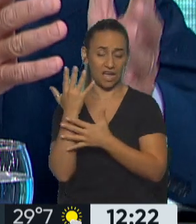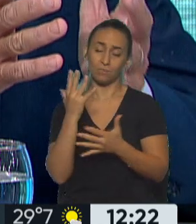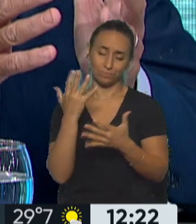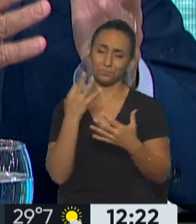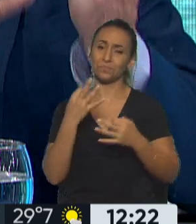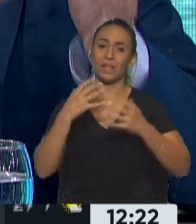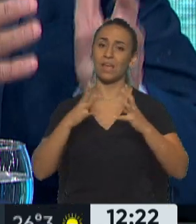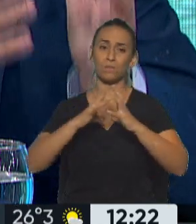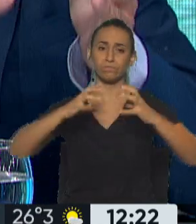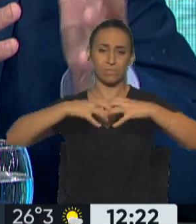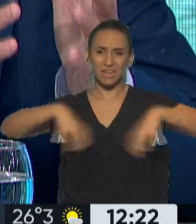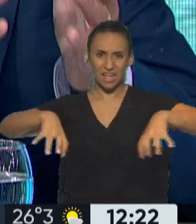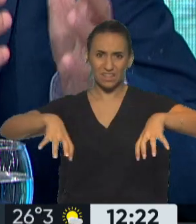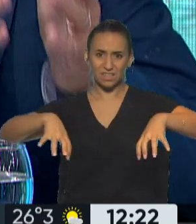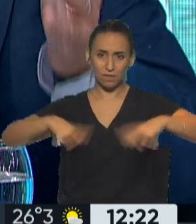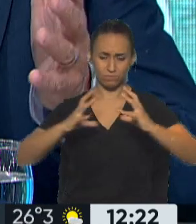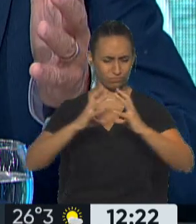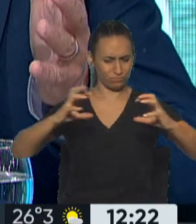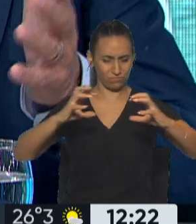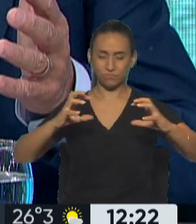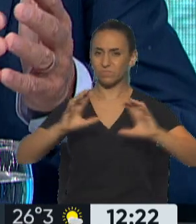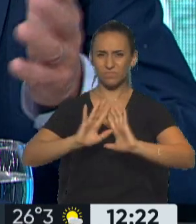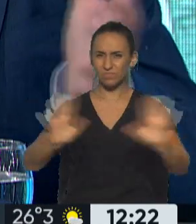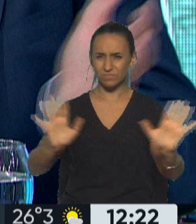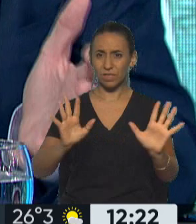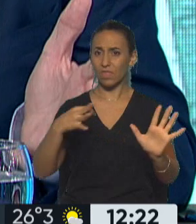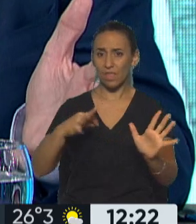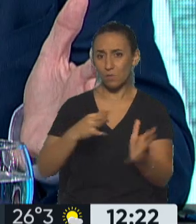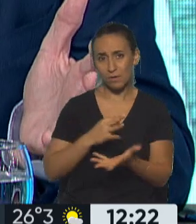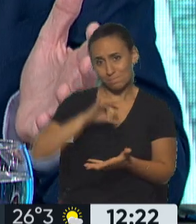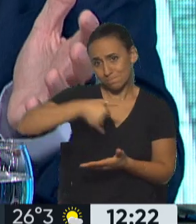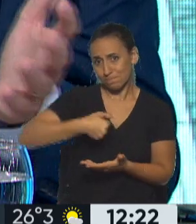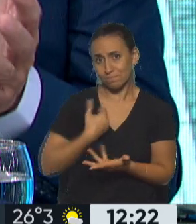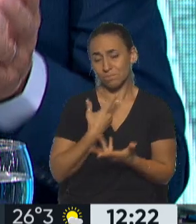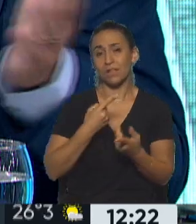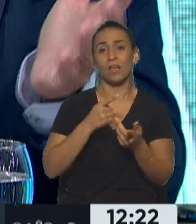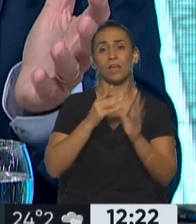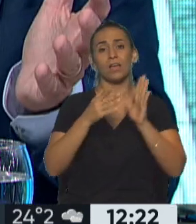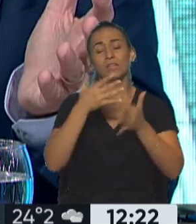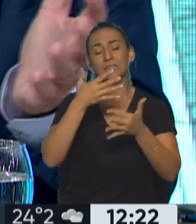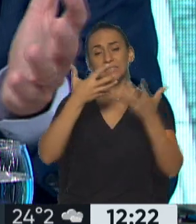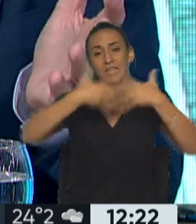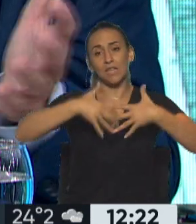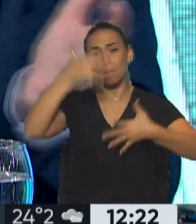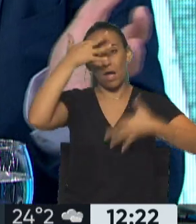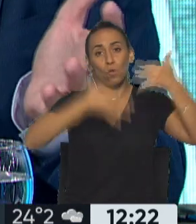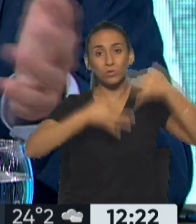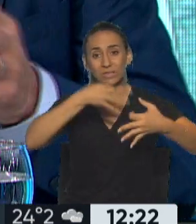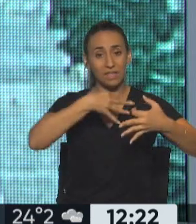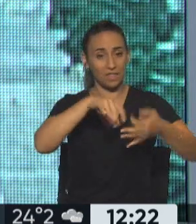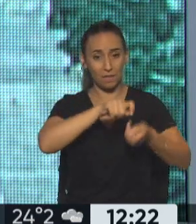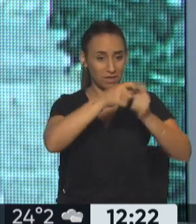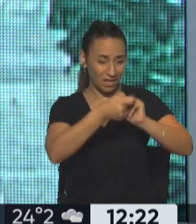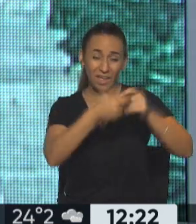tan perjudicial y asuma la necesidad de encarar una reforma de un sistema de justicia federal que prácticamente tiene una matriz